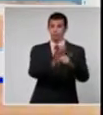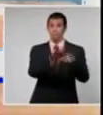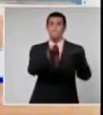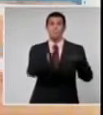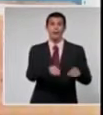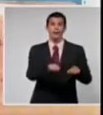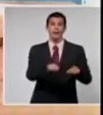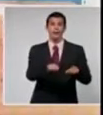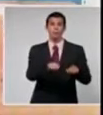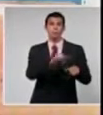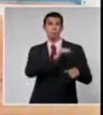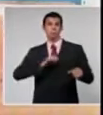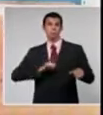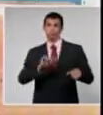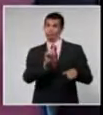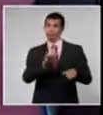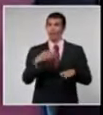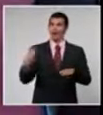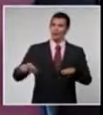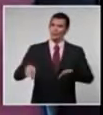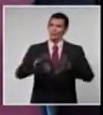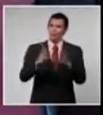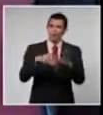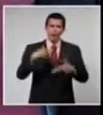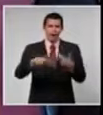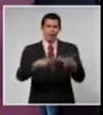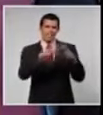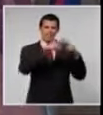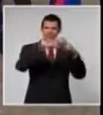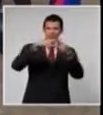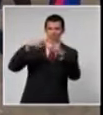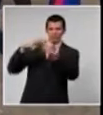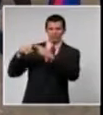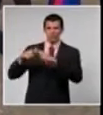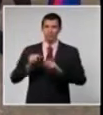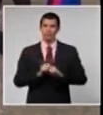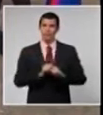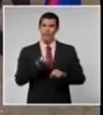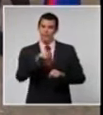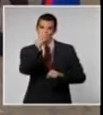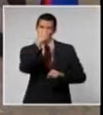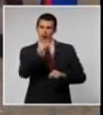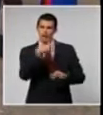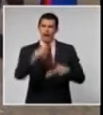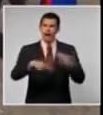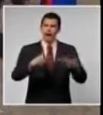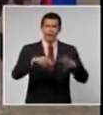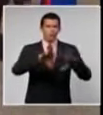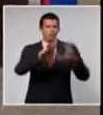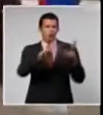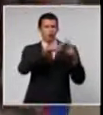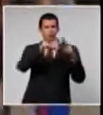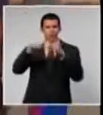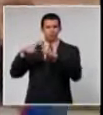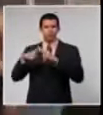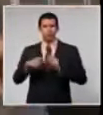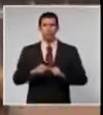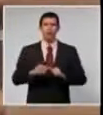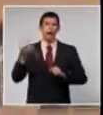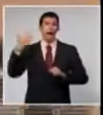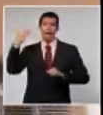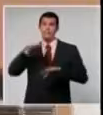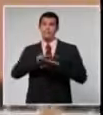de remodelación en el principal centro de alto rendimiento de la provincia. Las recomendaciones de la visita gubernamental a